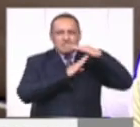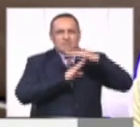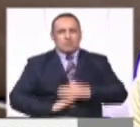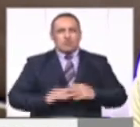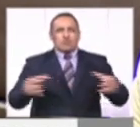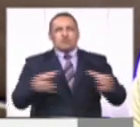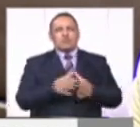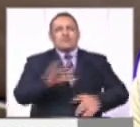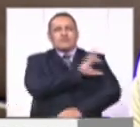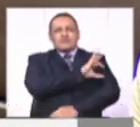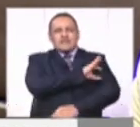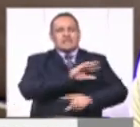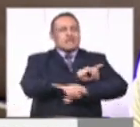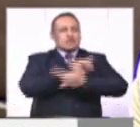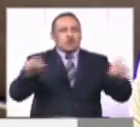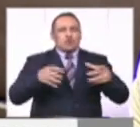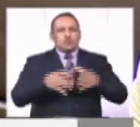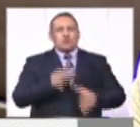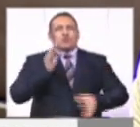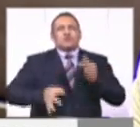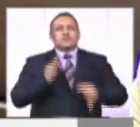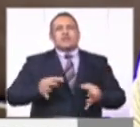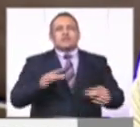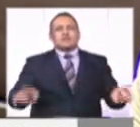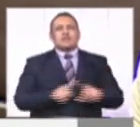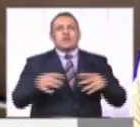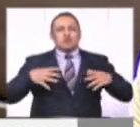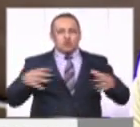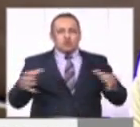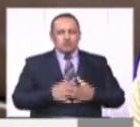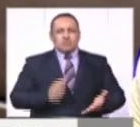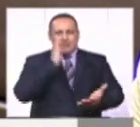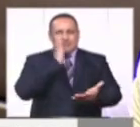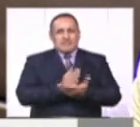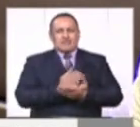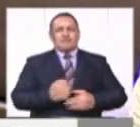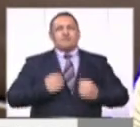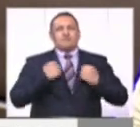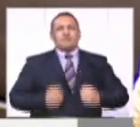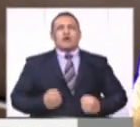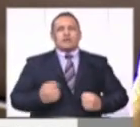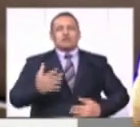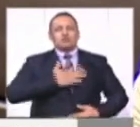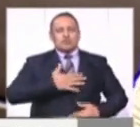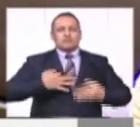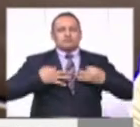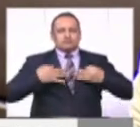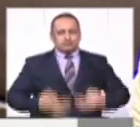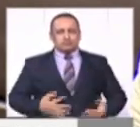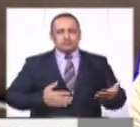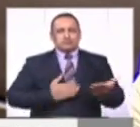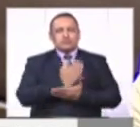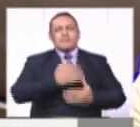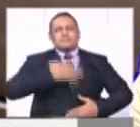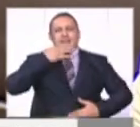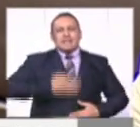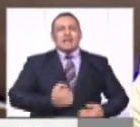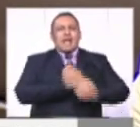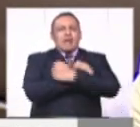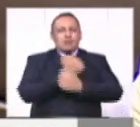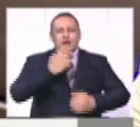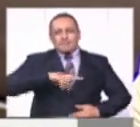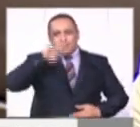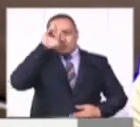Ministerio Público ni el poder judicial a nosotros Nos mantiene de pie nuestra decencia nuestro verdadero amor al